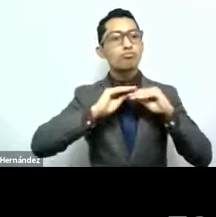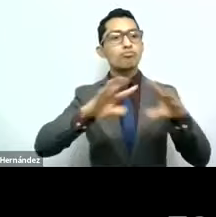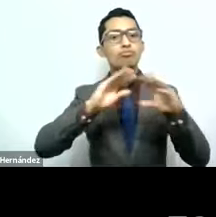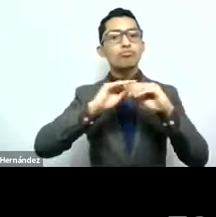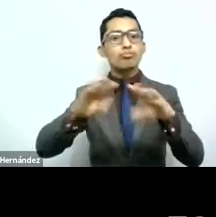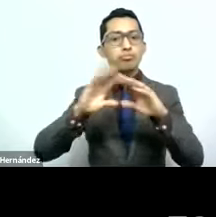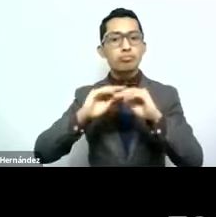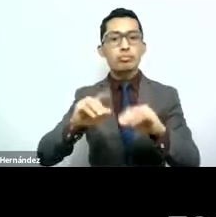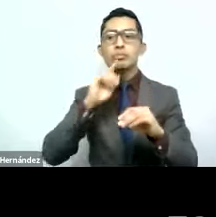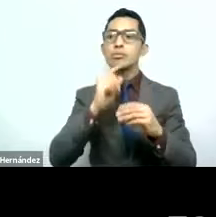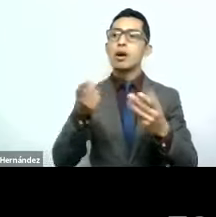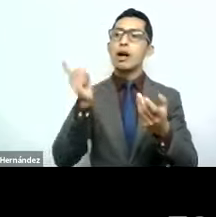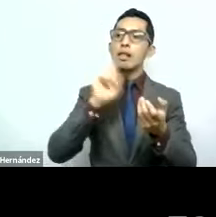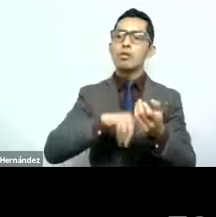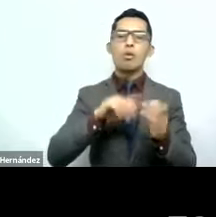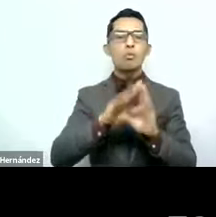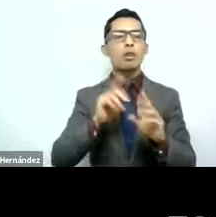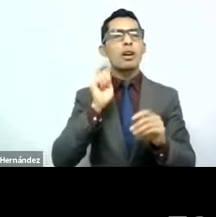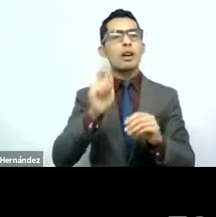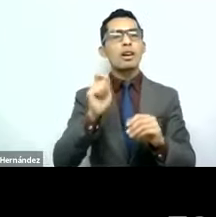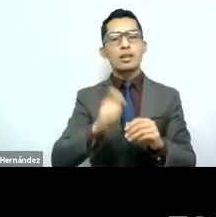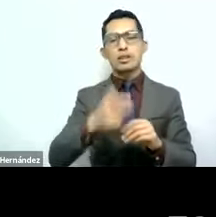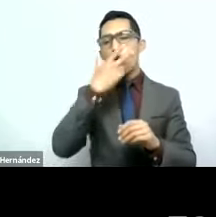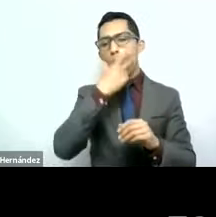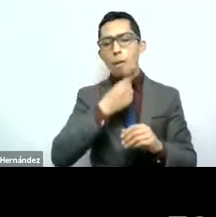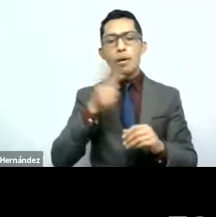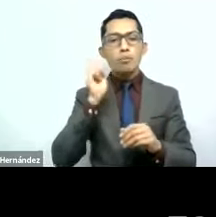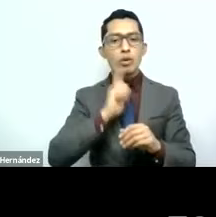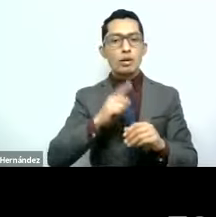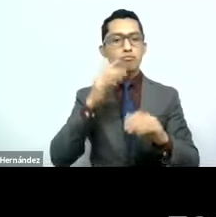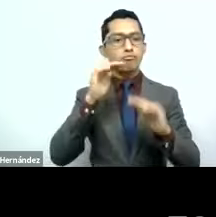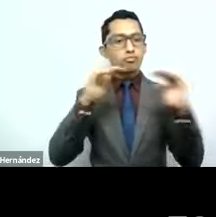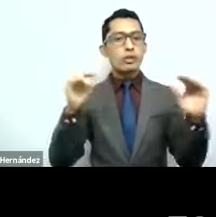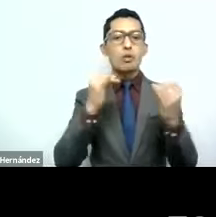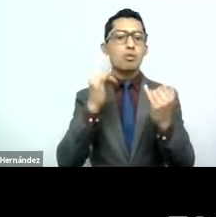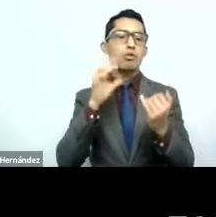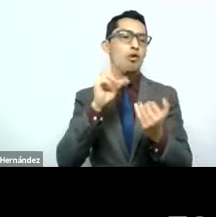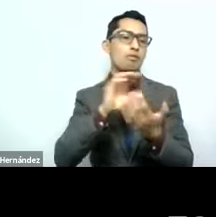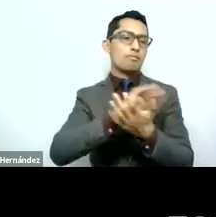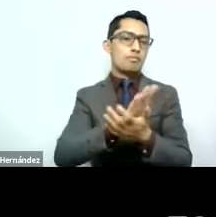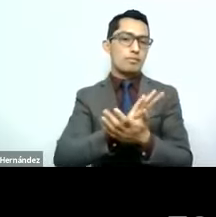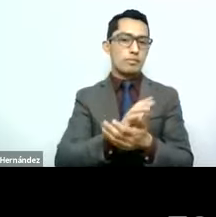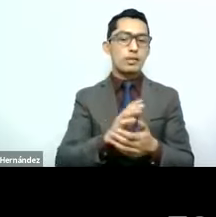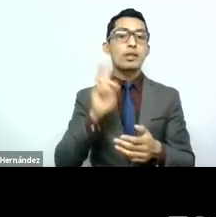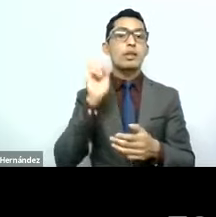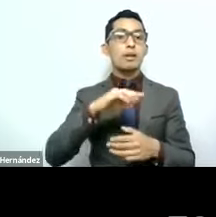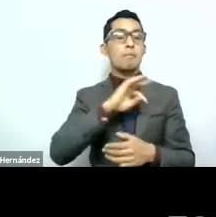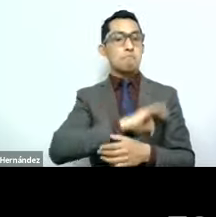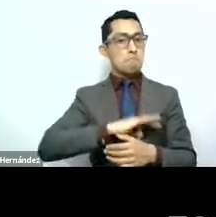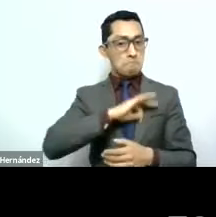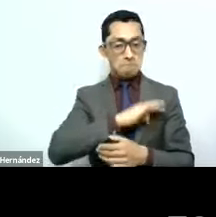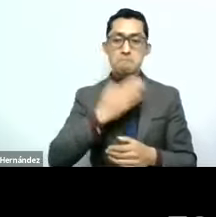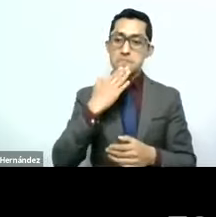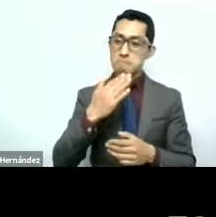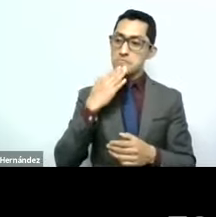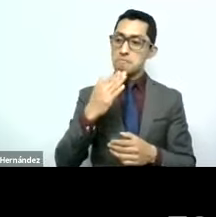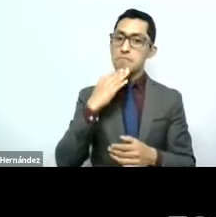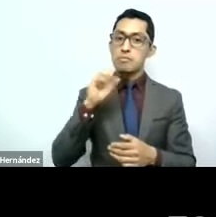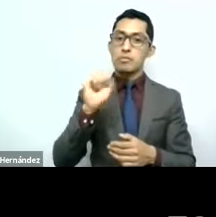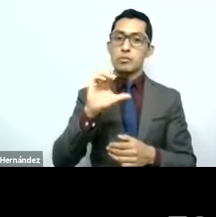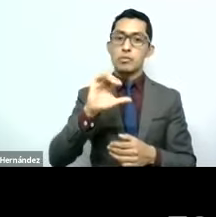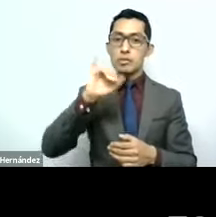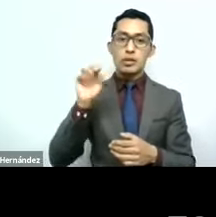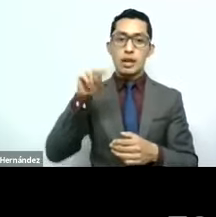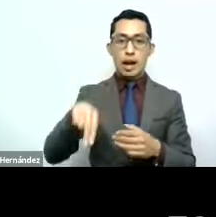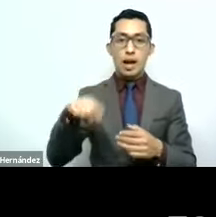y comprensión del derecho a la igualdad y la no discriminación. Celebro los avances de la Suprema Corte en el reconocimiento de la